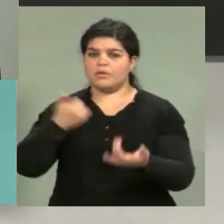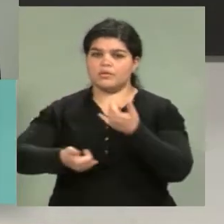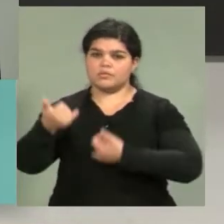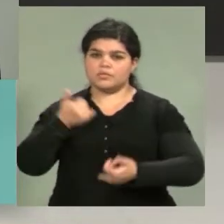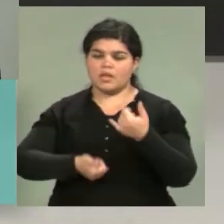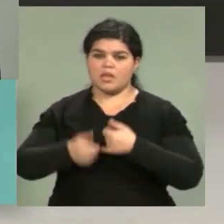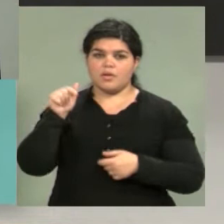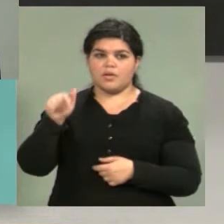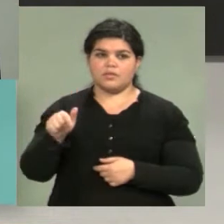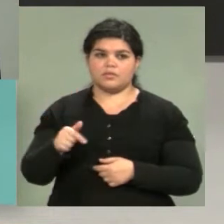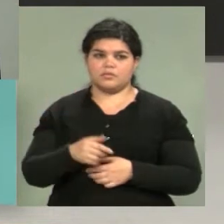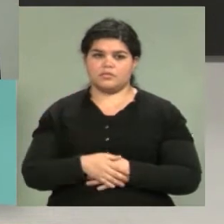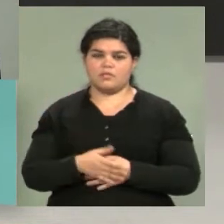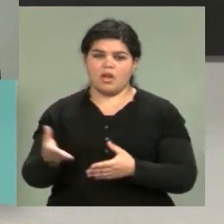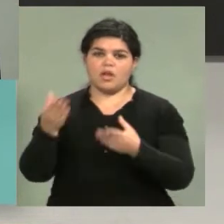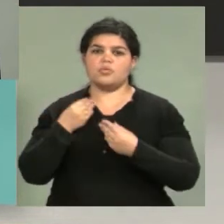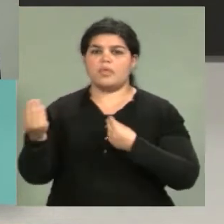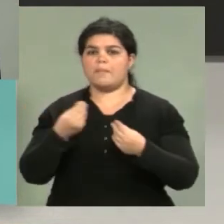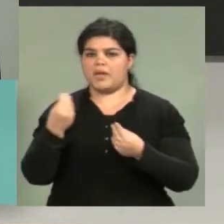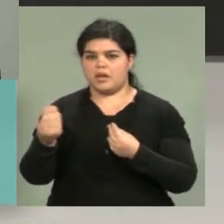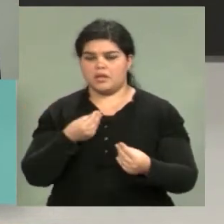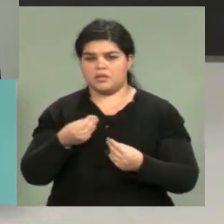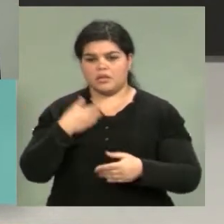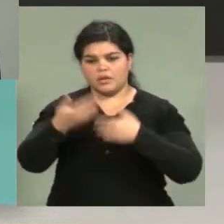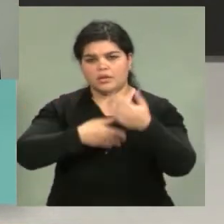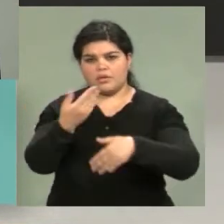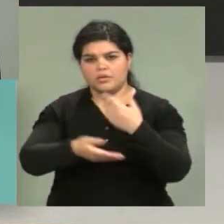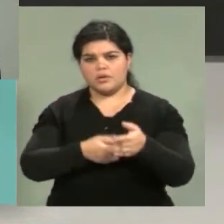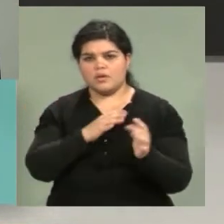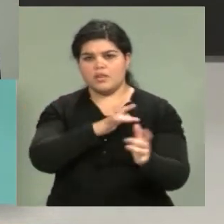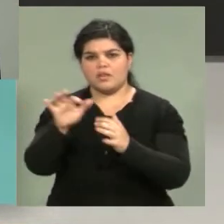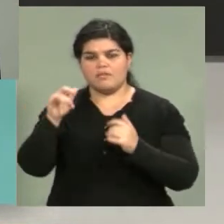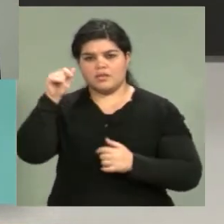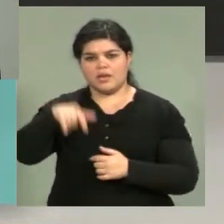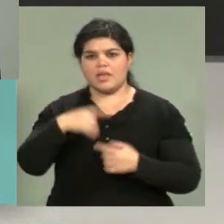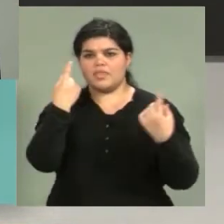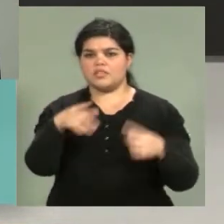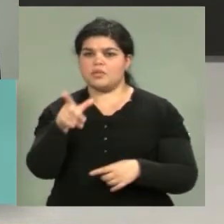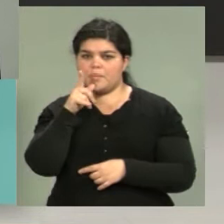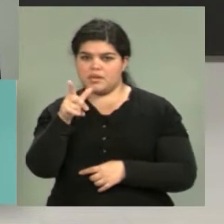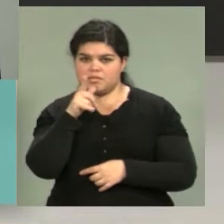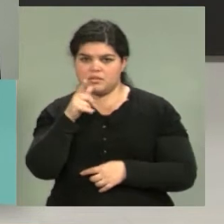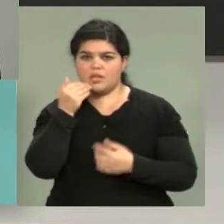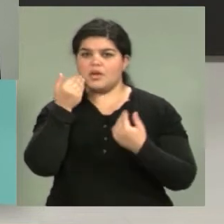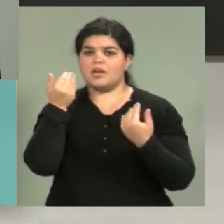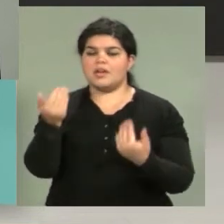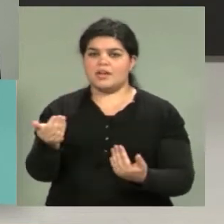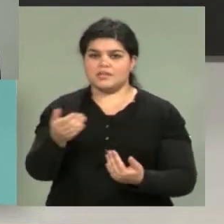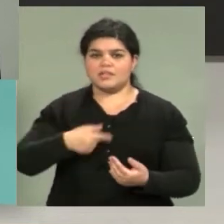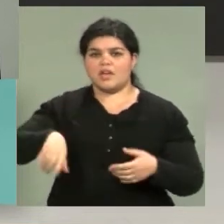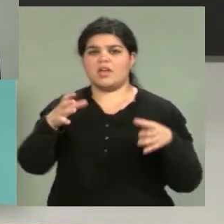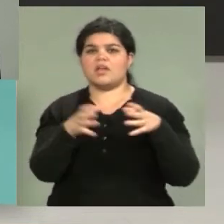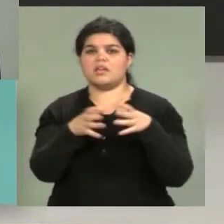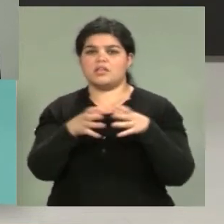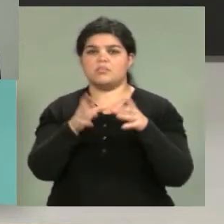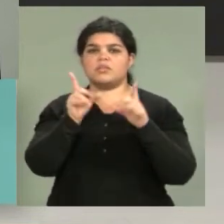este caso, nos ayuda a nosotros también a seguir manteniendo el debate aquí en Distintos Parecidos. Nuevamente te agradezco en nombre de todo el equipo